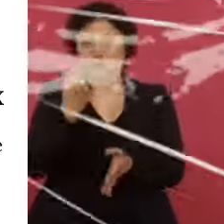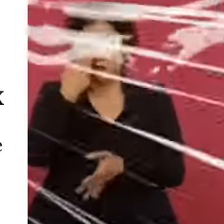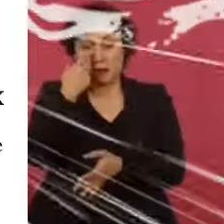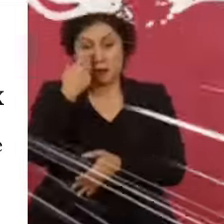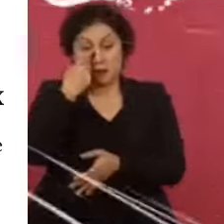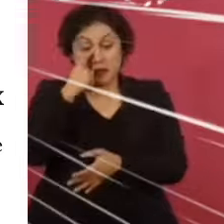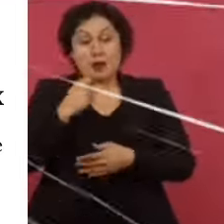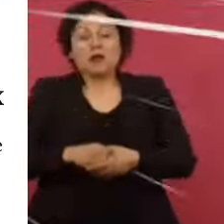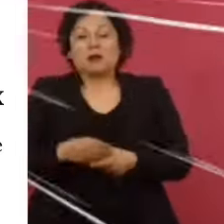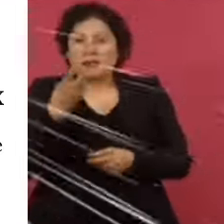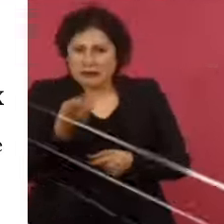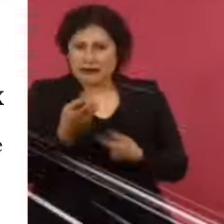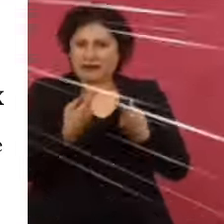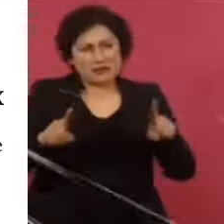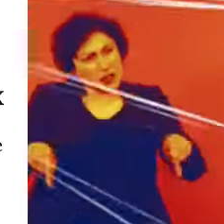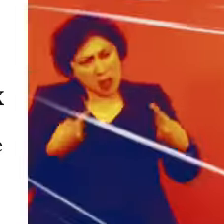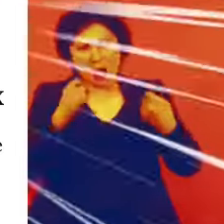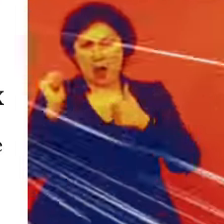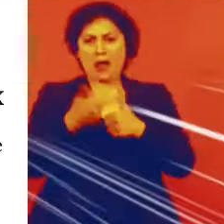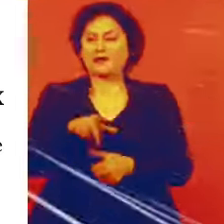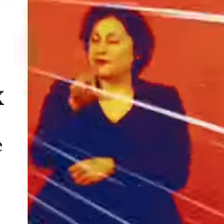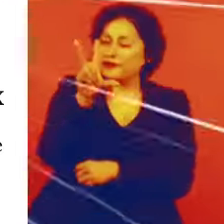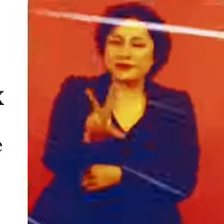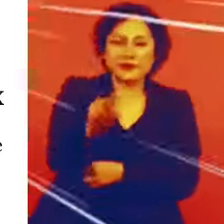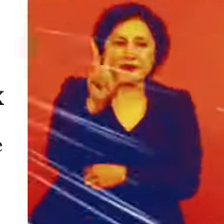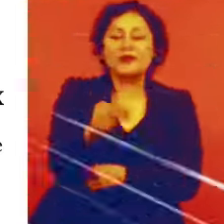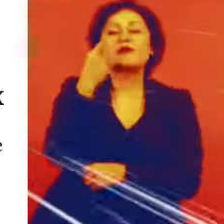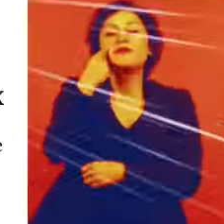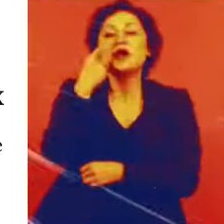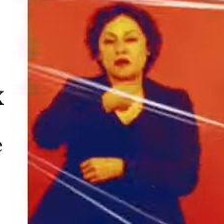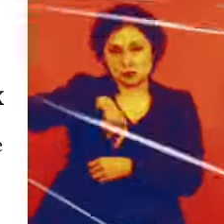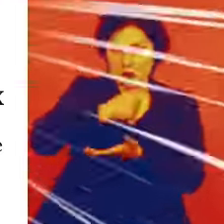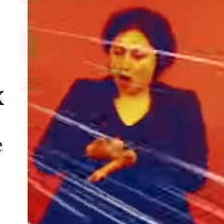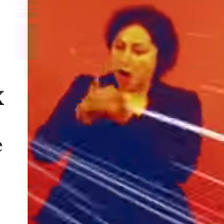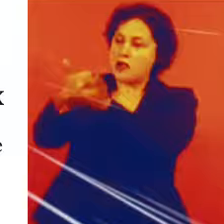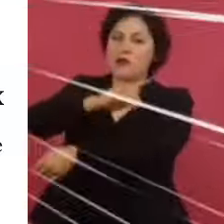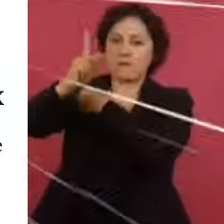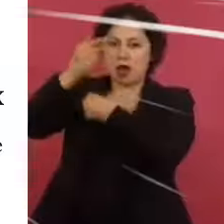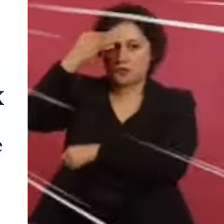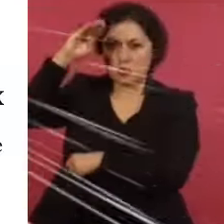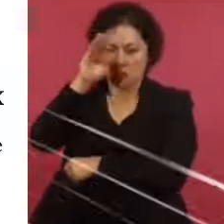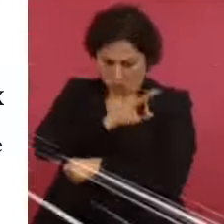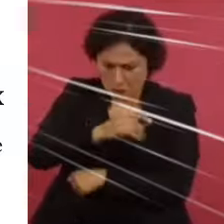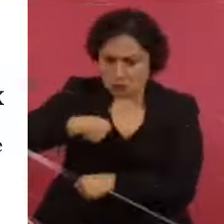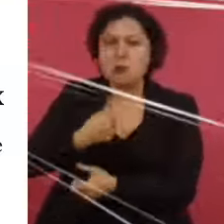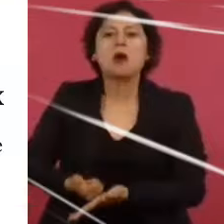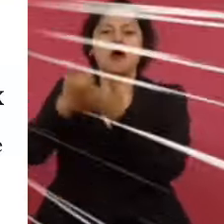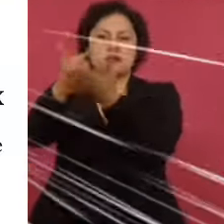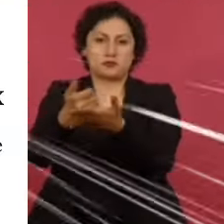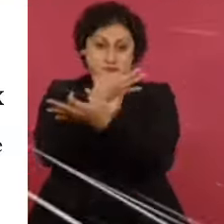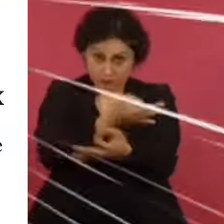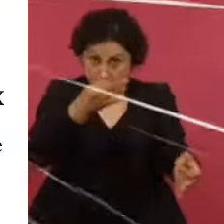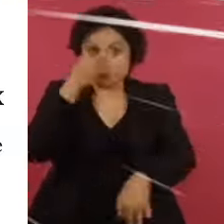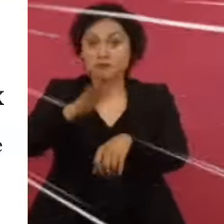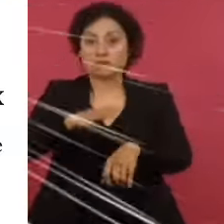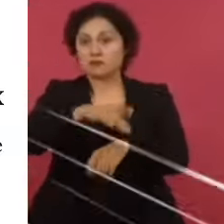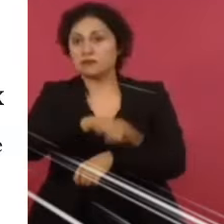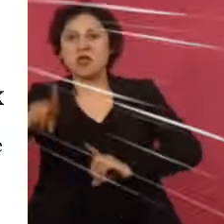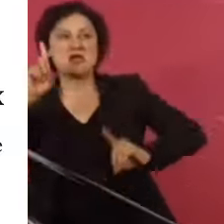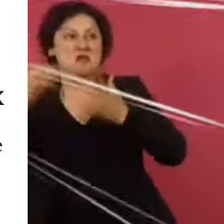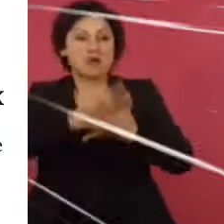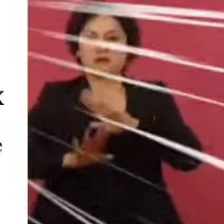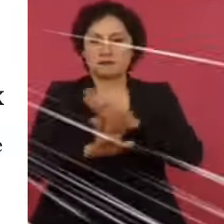Y eso no genera una diferencia contrario en todo lo que nosotros podamos ayudar al pueblo de Cuba lo vamos a hacer para que no les quede ya este ninguna